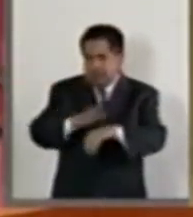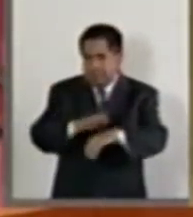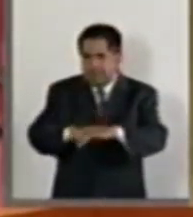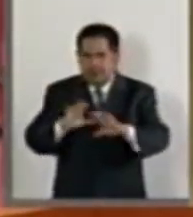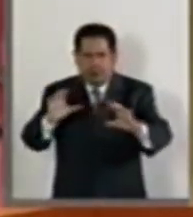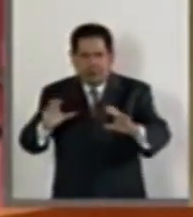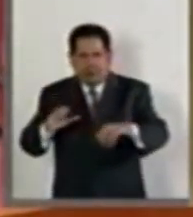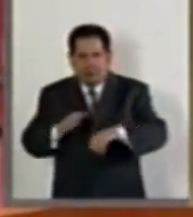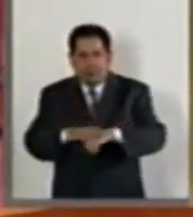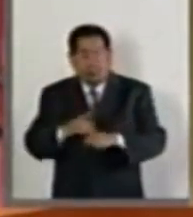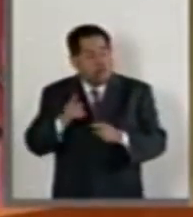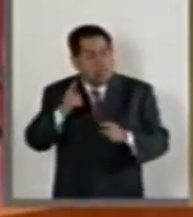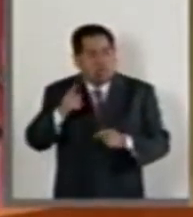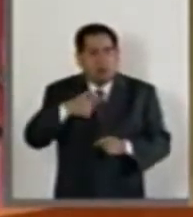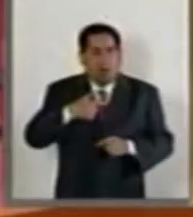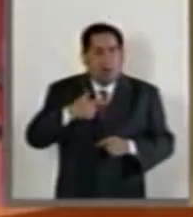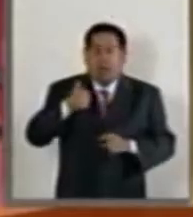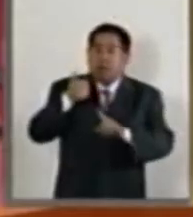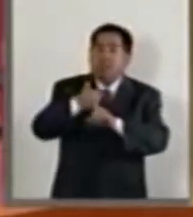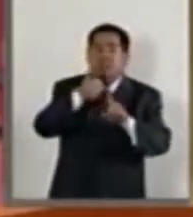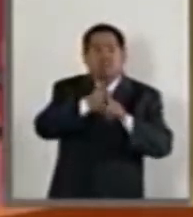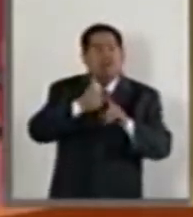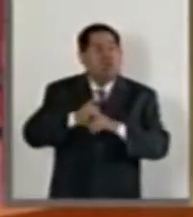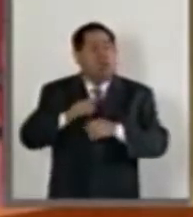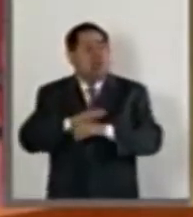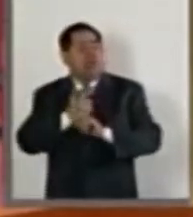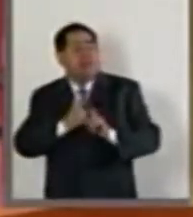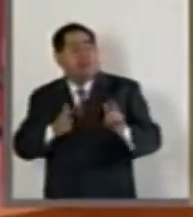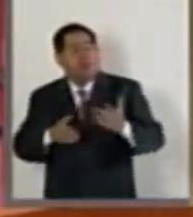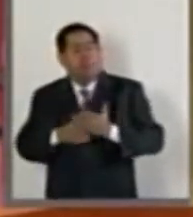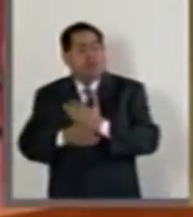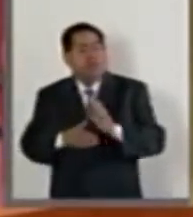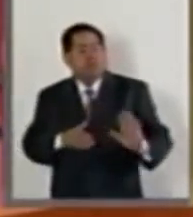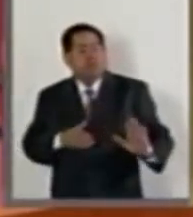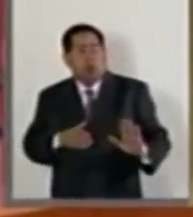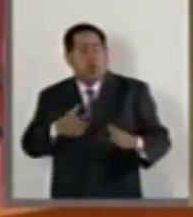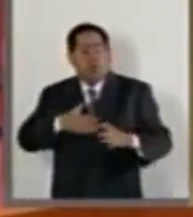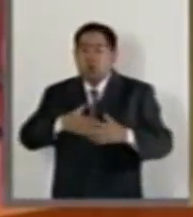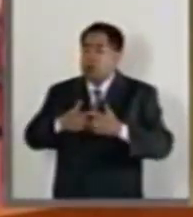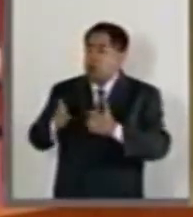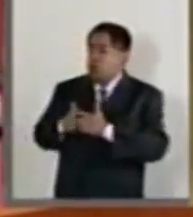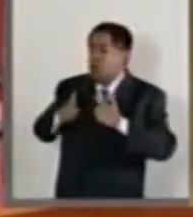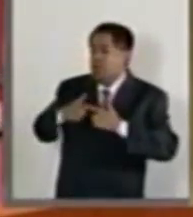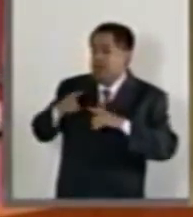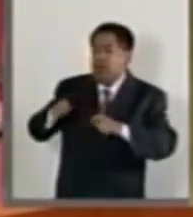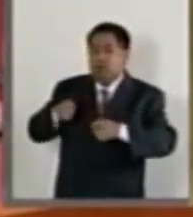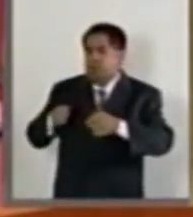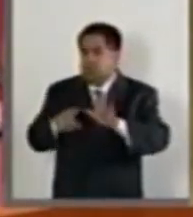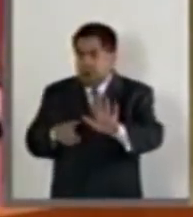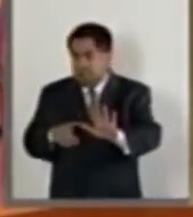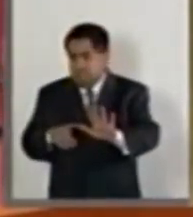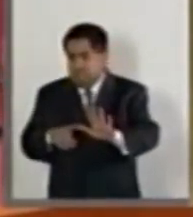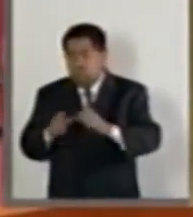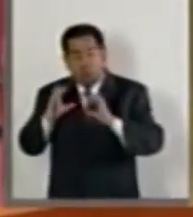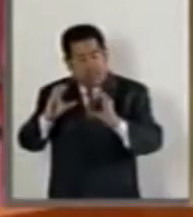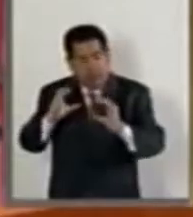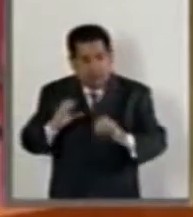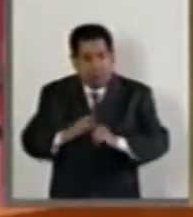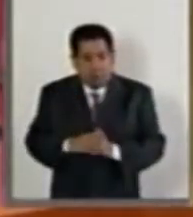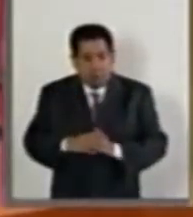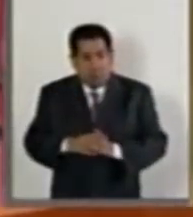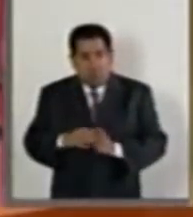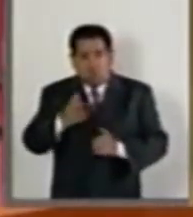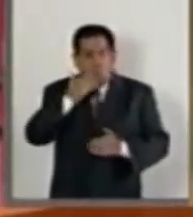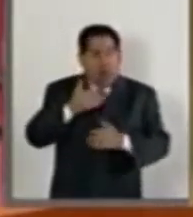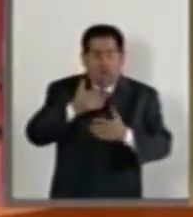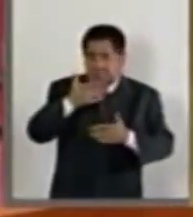con el tema de la autonomía de los OPLES, de la intervención de gobiernos locales en las autoridades electorales. Sin certeza,